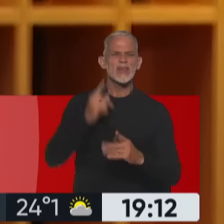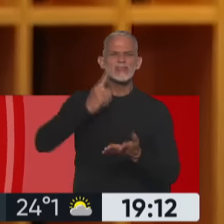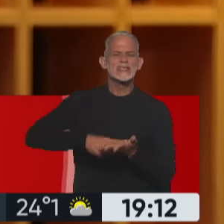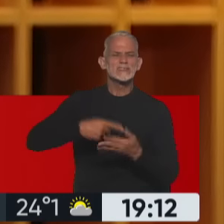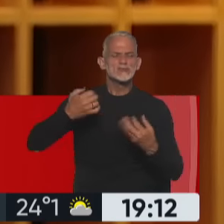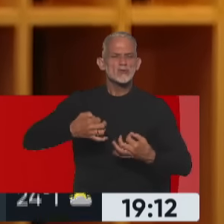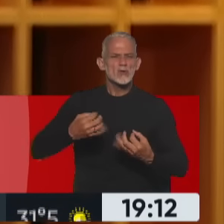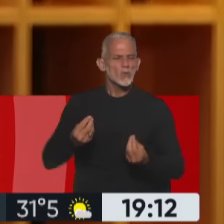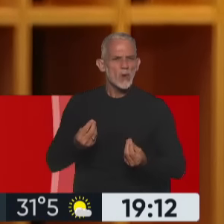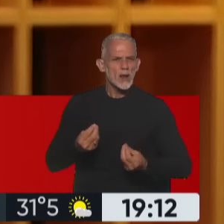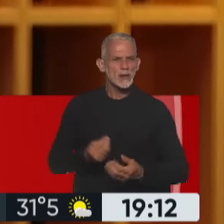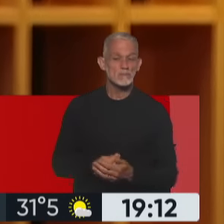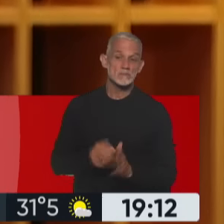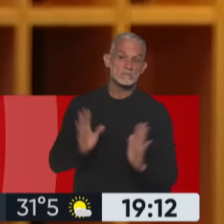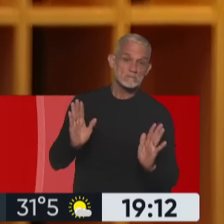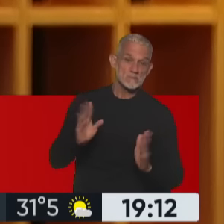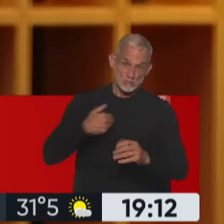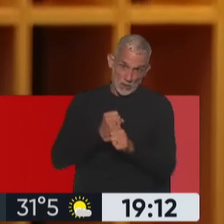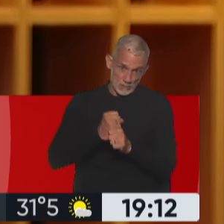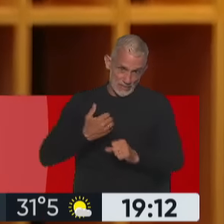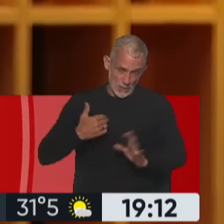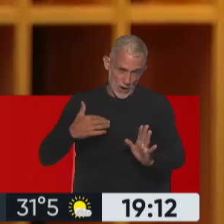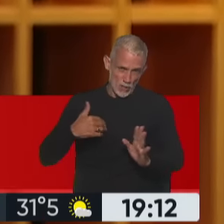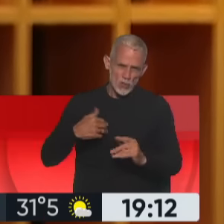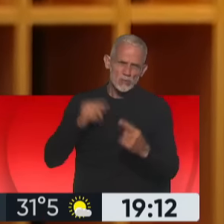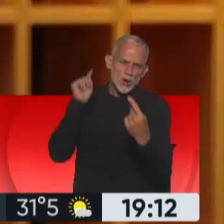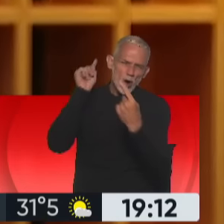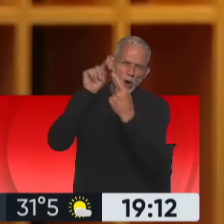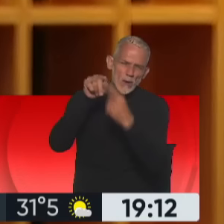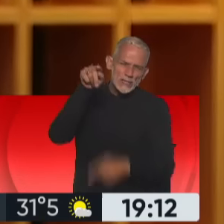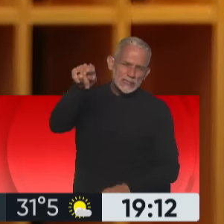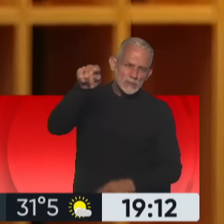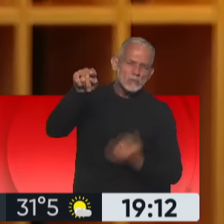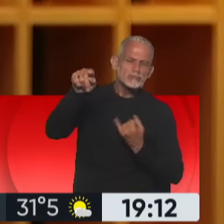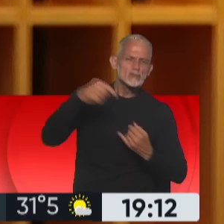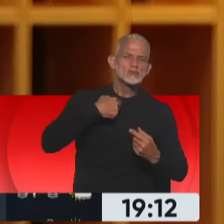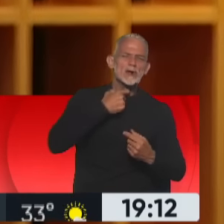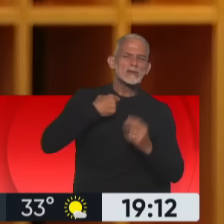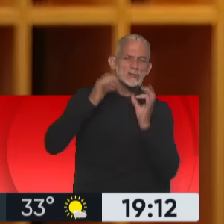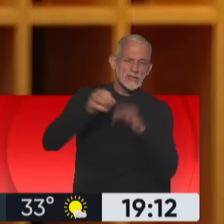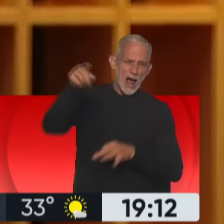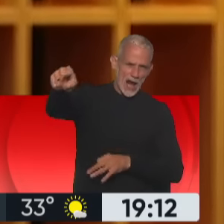fue, al menos esa es mi tarea, fijar el norte, decir a dónde queremos ir